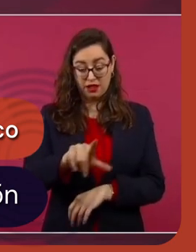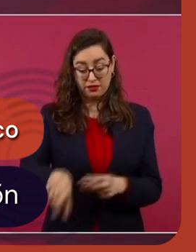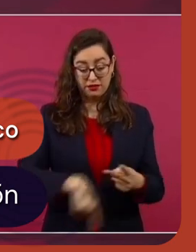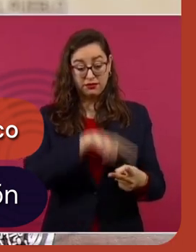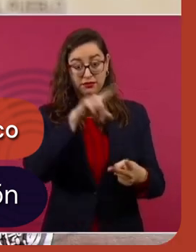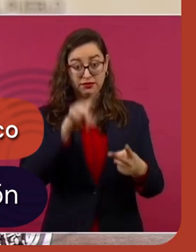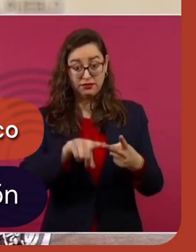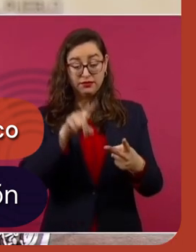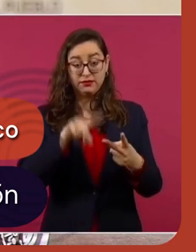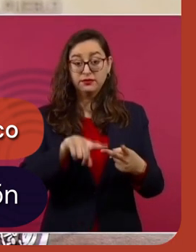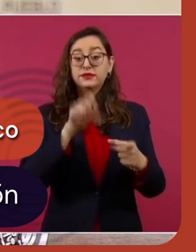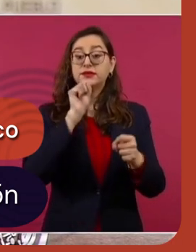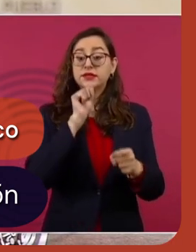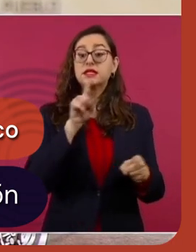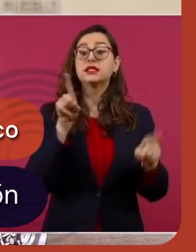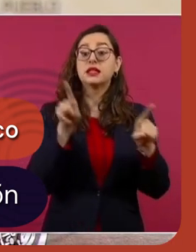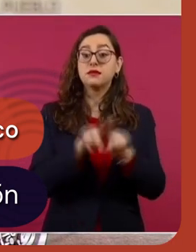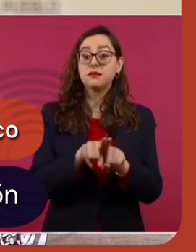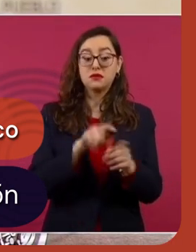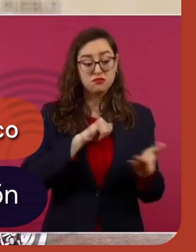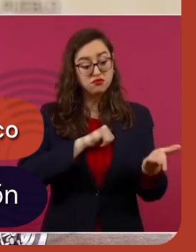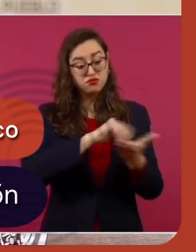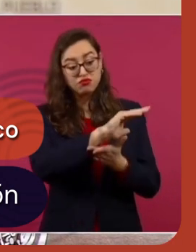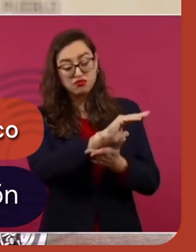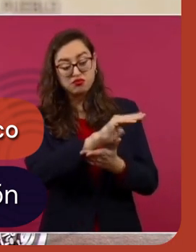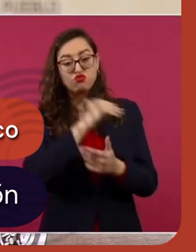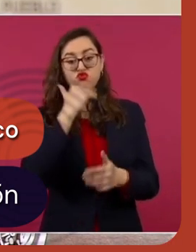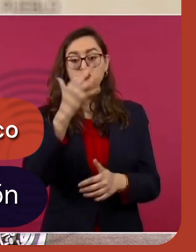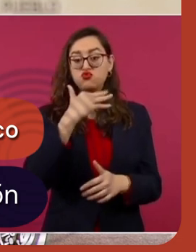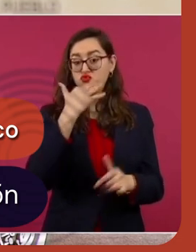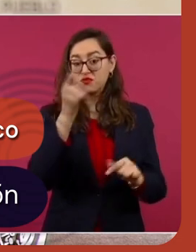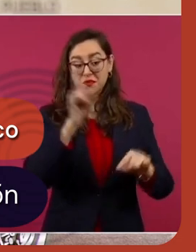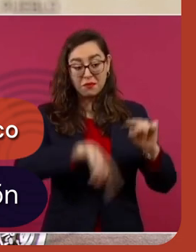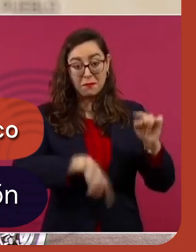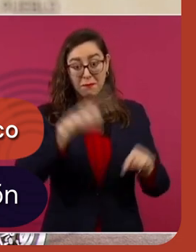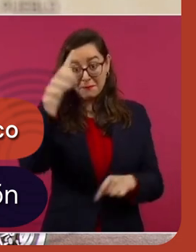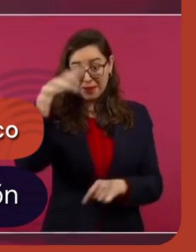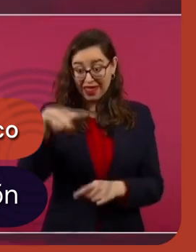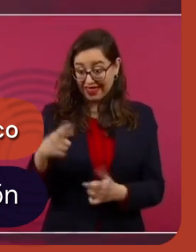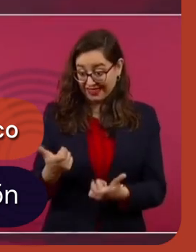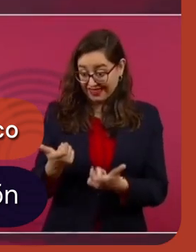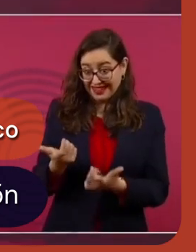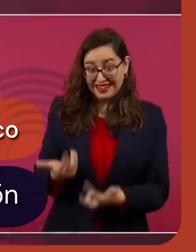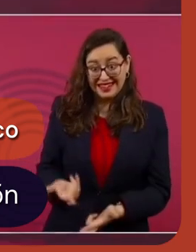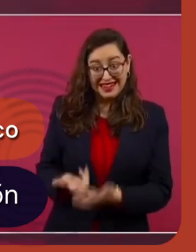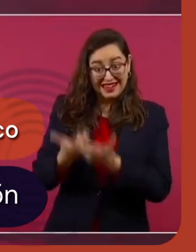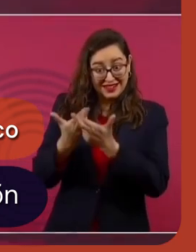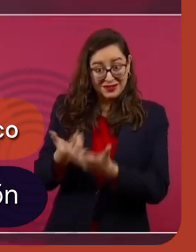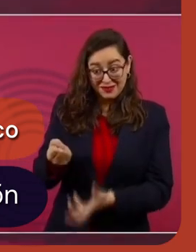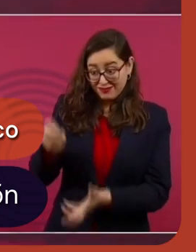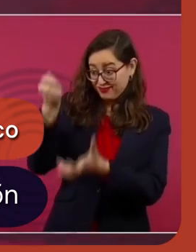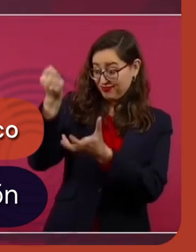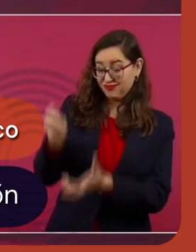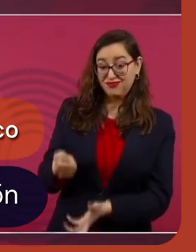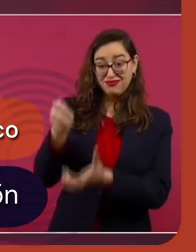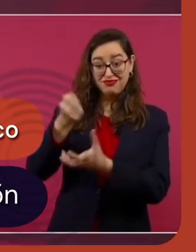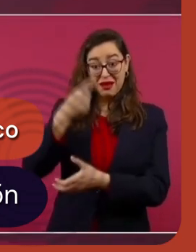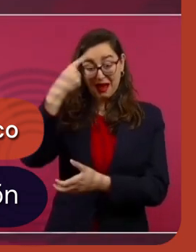combatirla para ahorrar y liberar fondos al desarrollo.